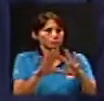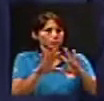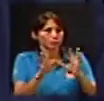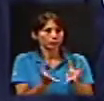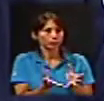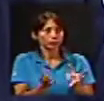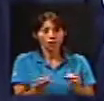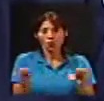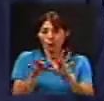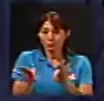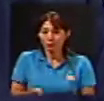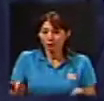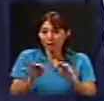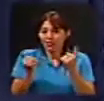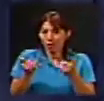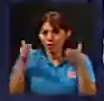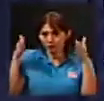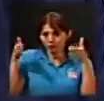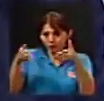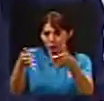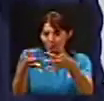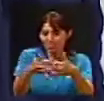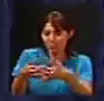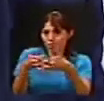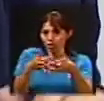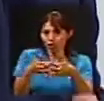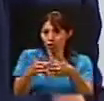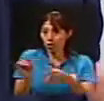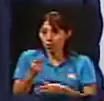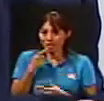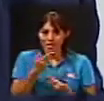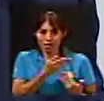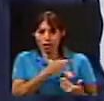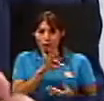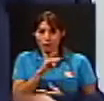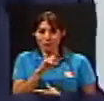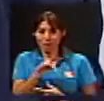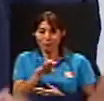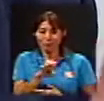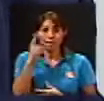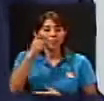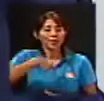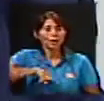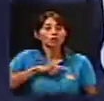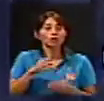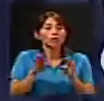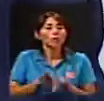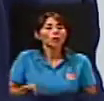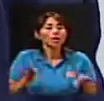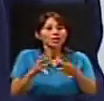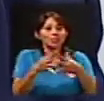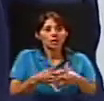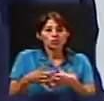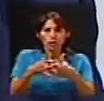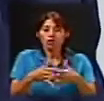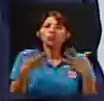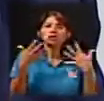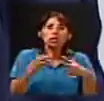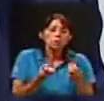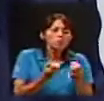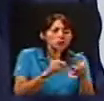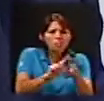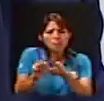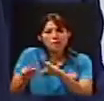más importante es centrarse en Estados Unidos. Don Felipe mencionaba que para nosotros lo importante es Estados Unidos. Si bien se ha diversificado nuestras exportaciones y nuestras